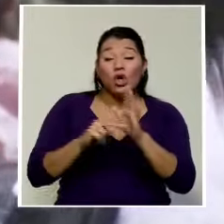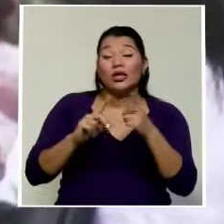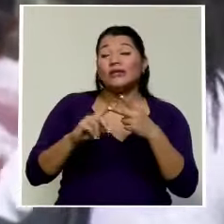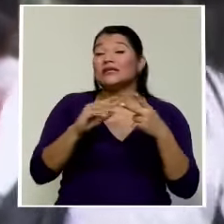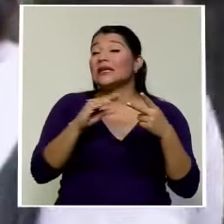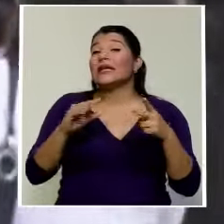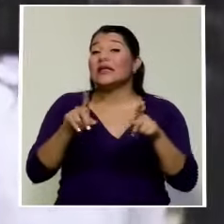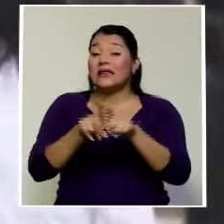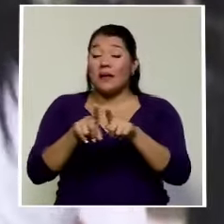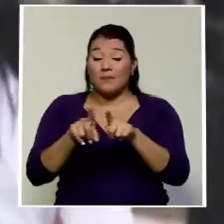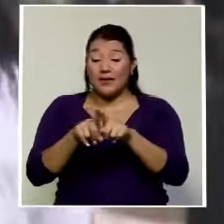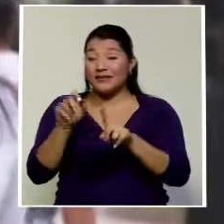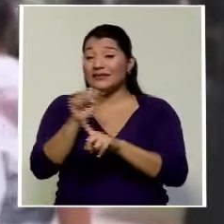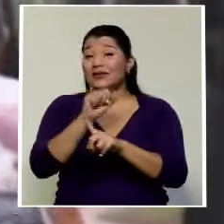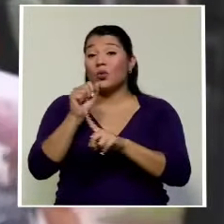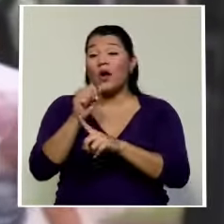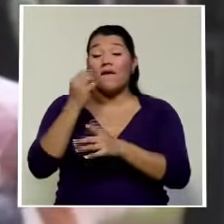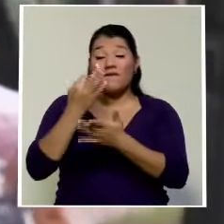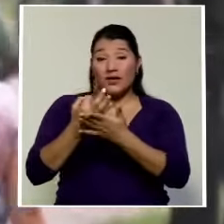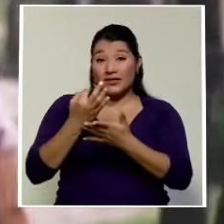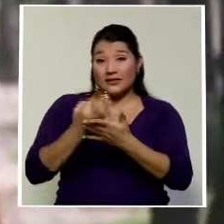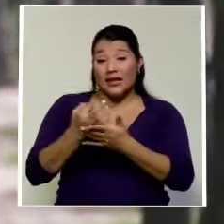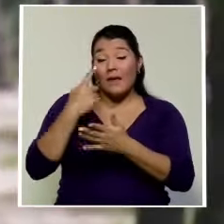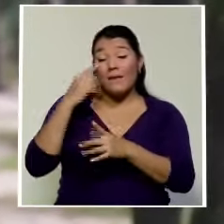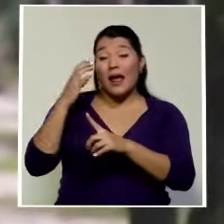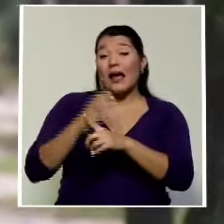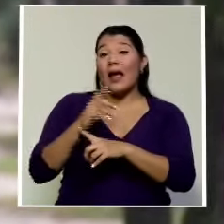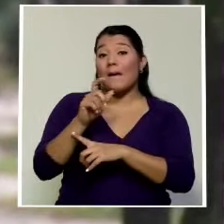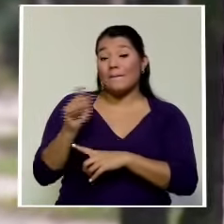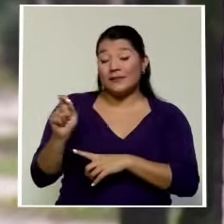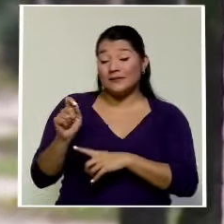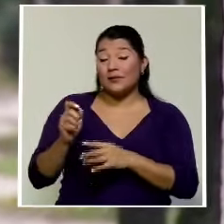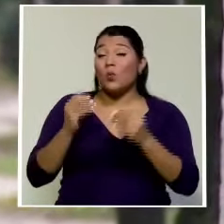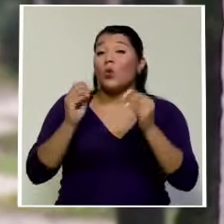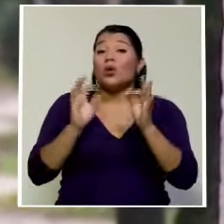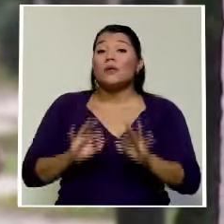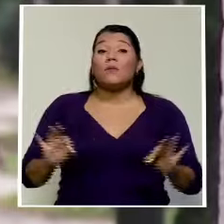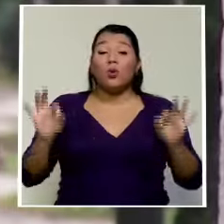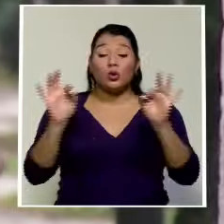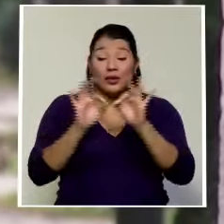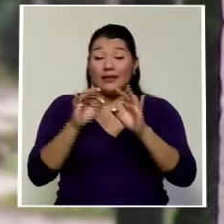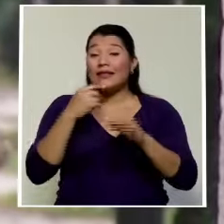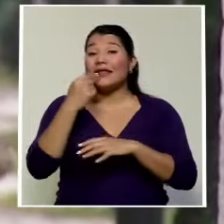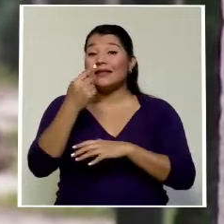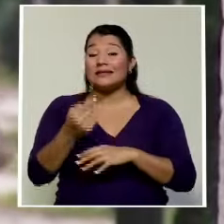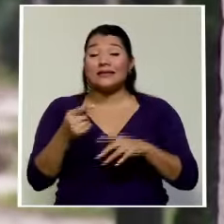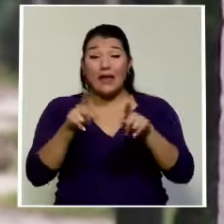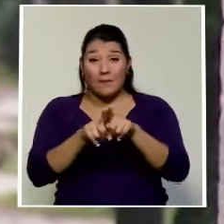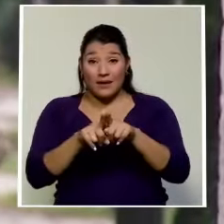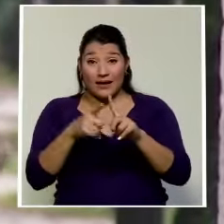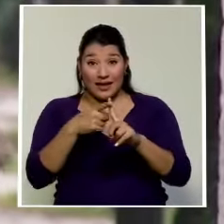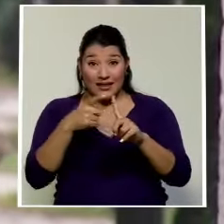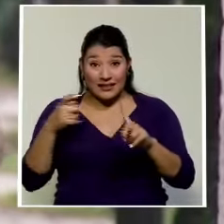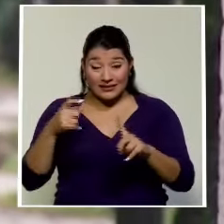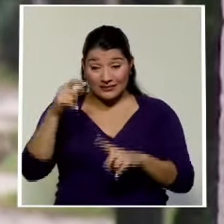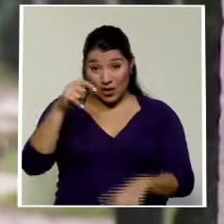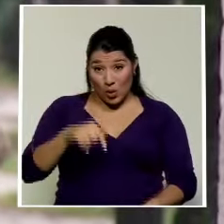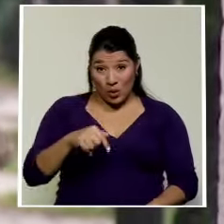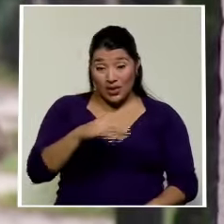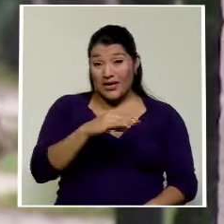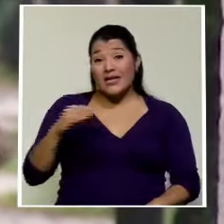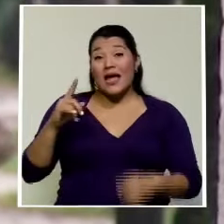los estados financieros correspondientes a cada mes. Es importante señalar adicionalmente que a partir del día de hoy